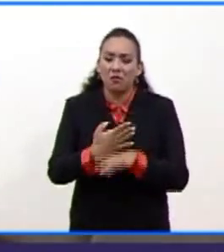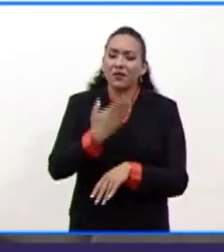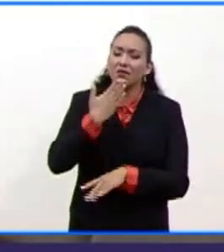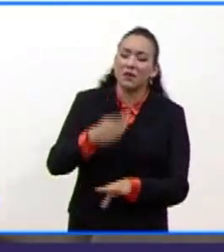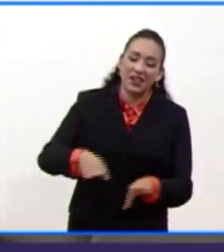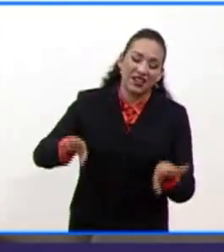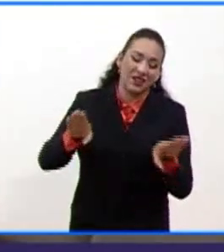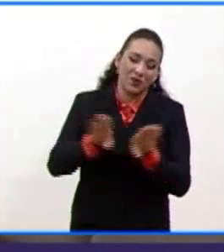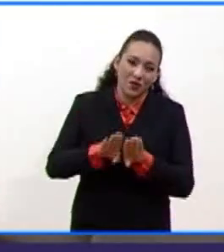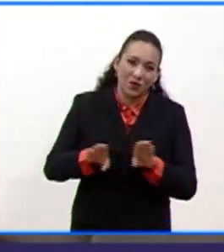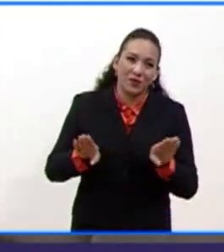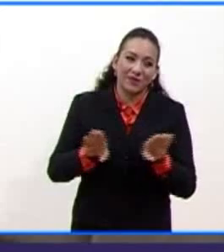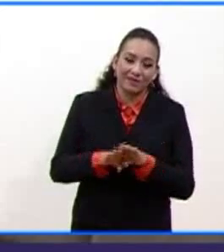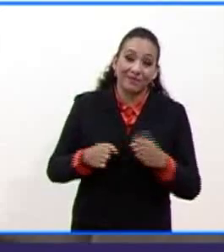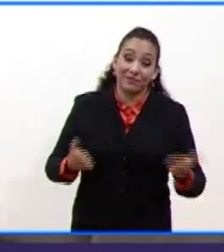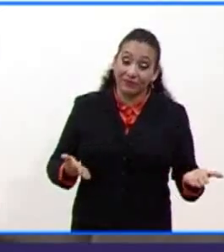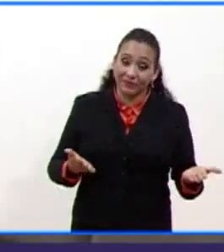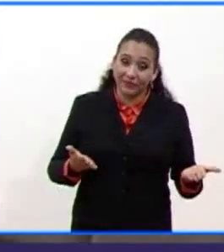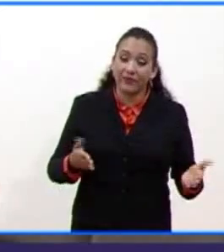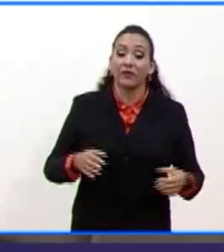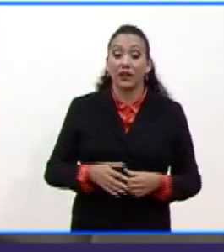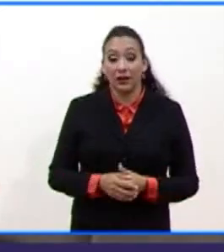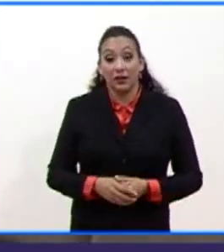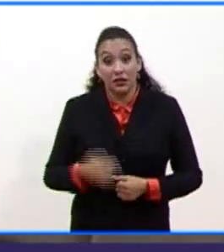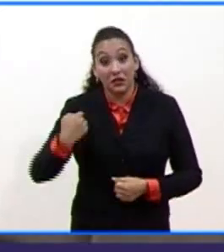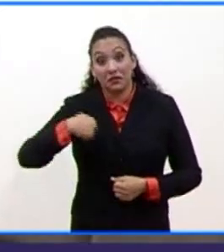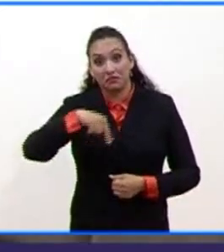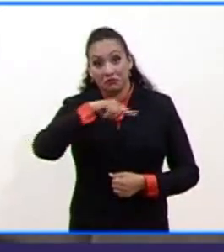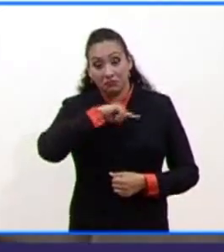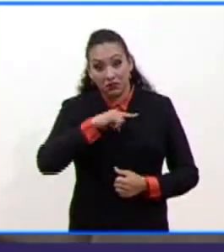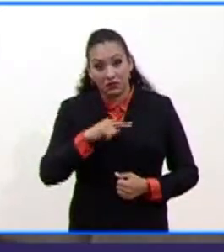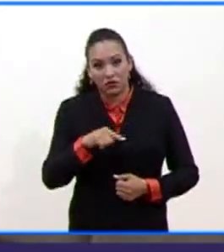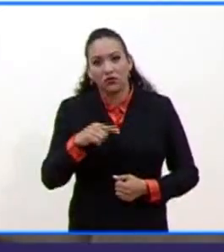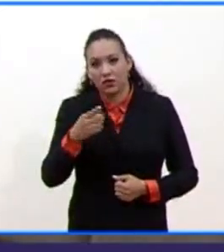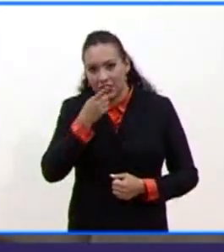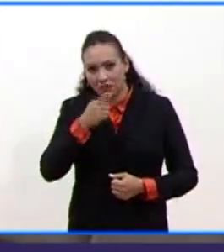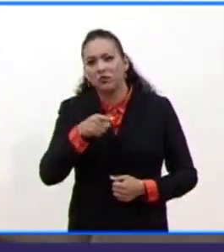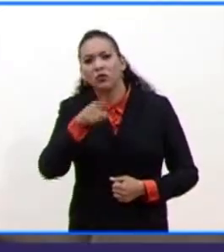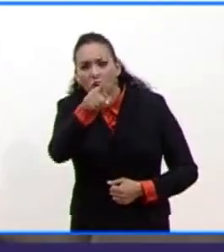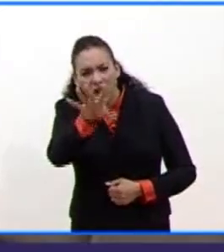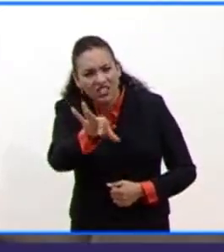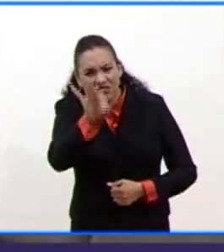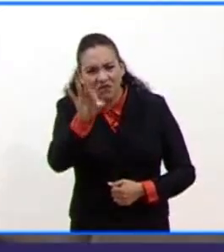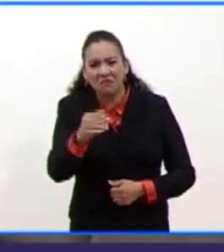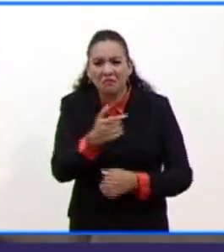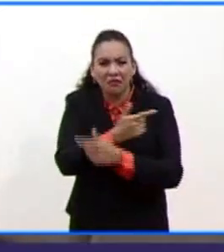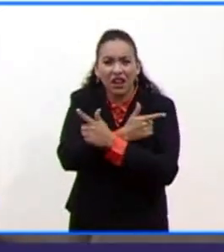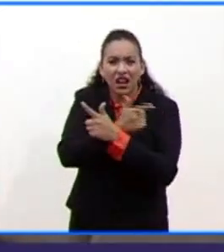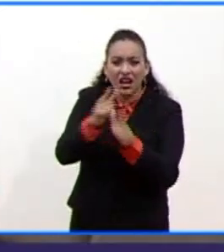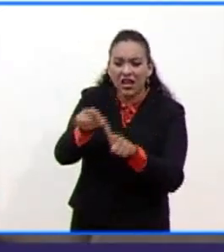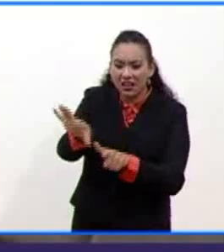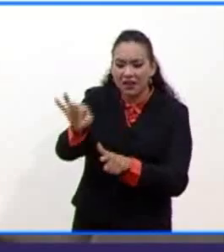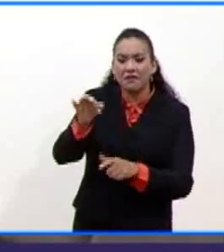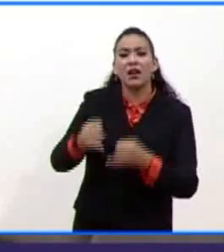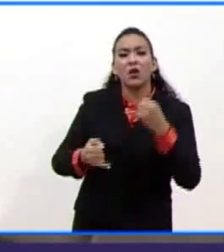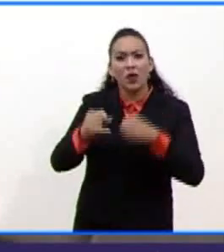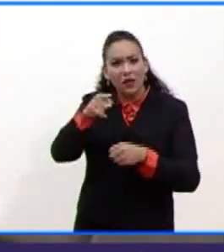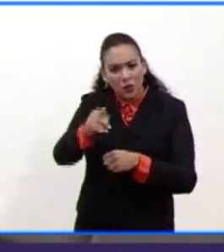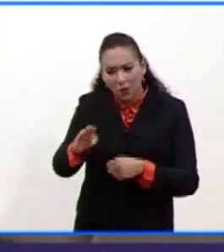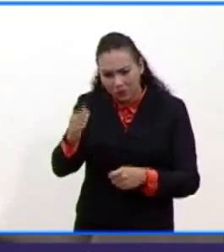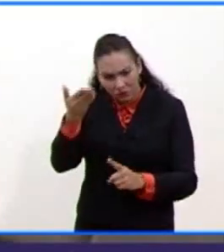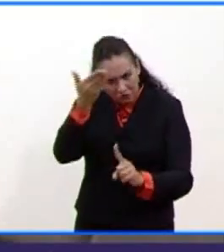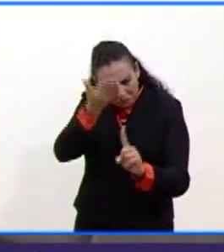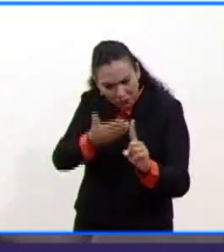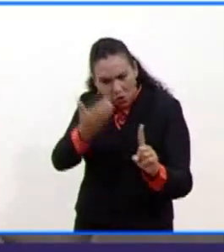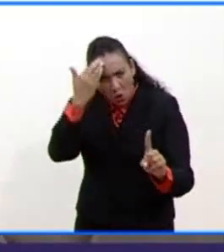en un proceso electivo decimos a la gente, pues, elige a quienes te representan, conócelos, exígeles,